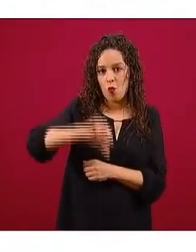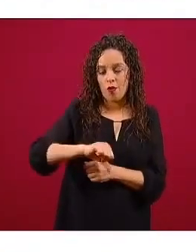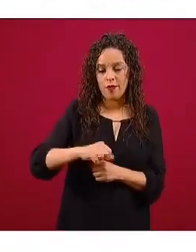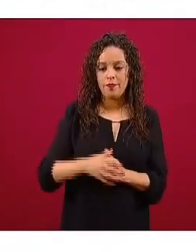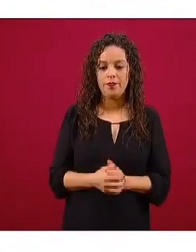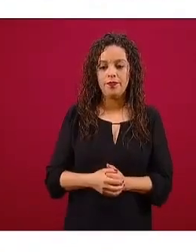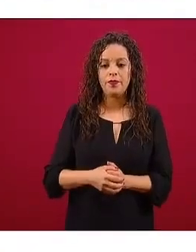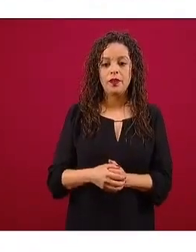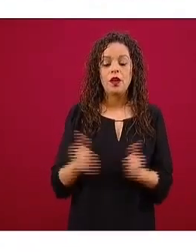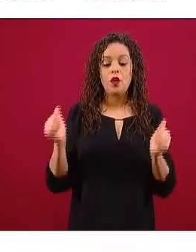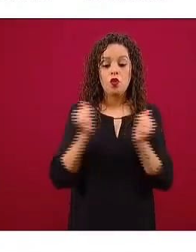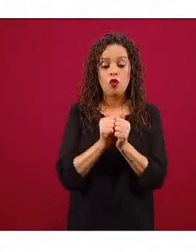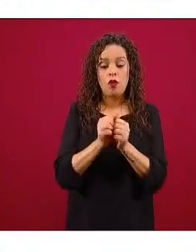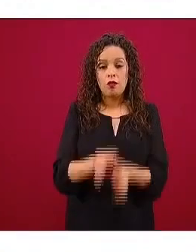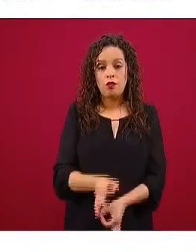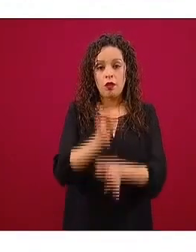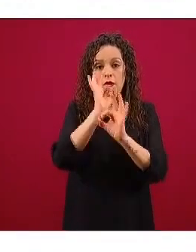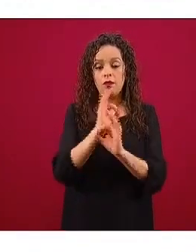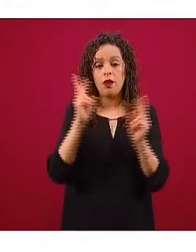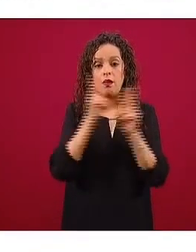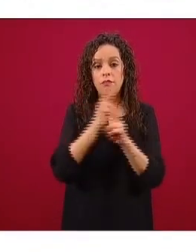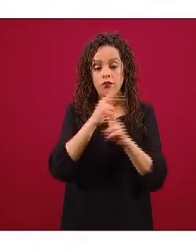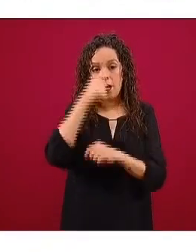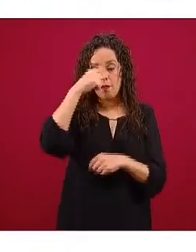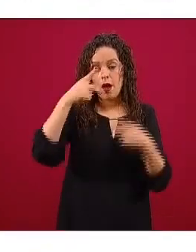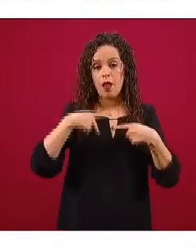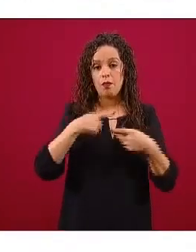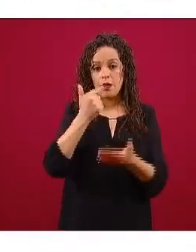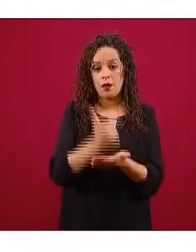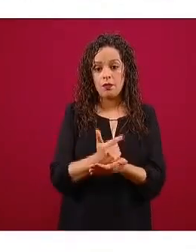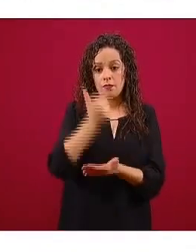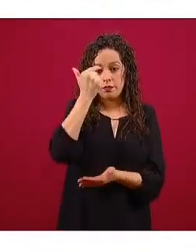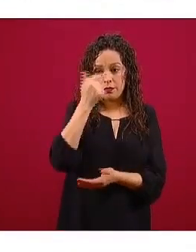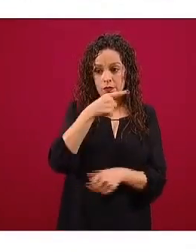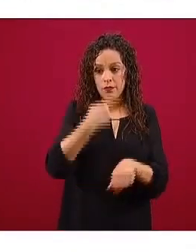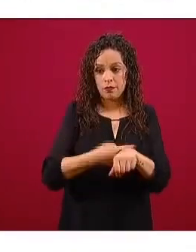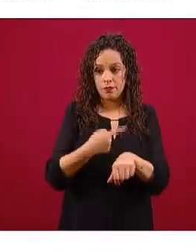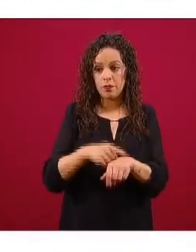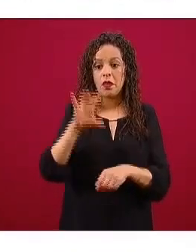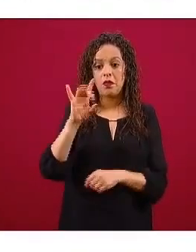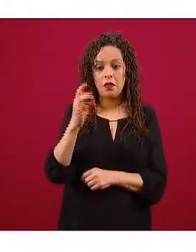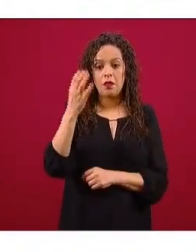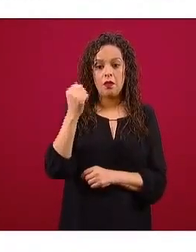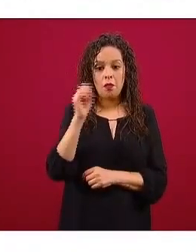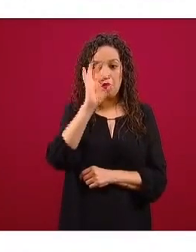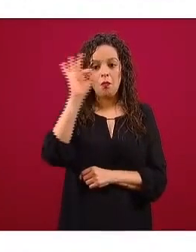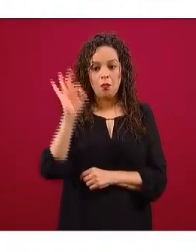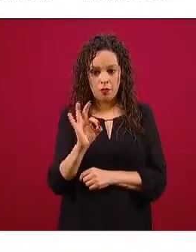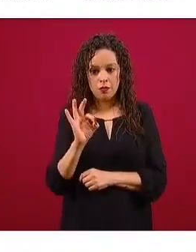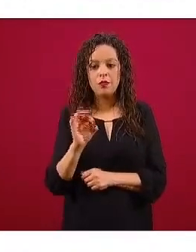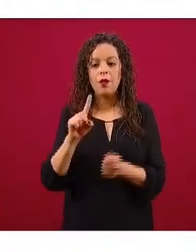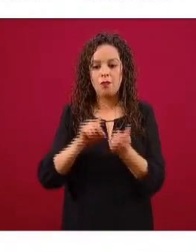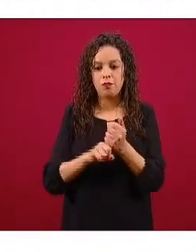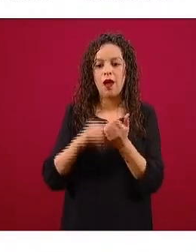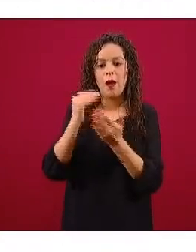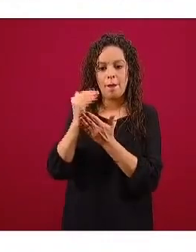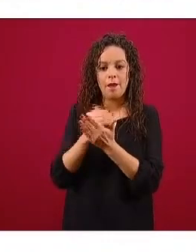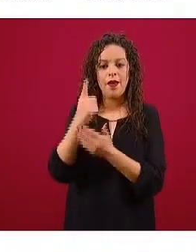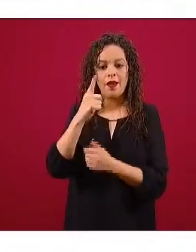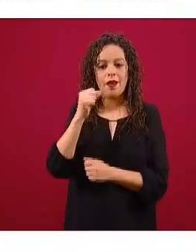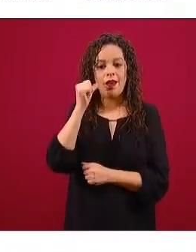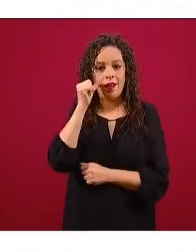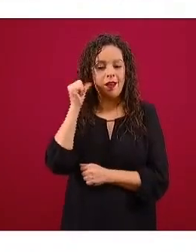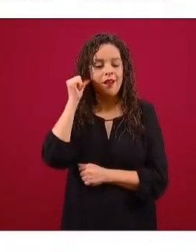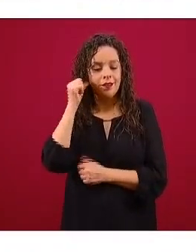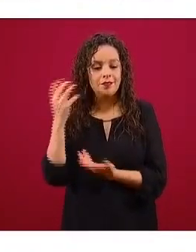con ventilador para pacientes graves, 39%, también es un punto porcentual menos que el día de ayer, pero básicamente hemos visto en